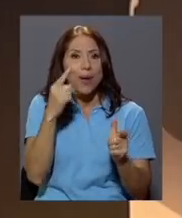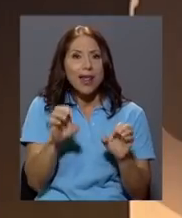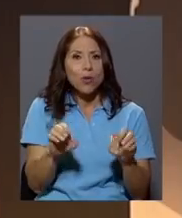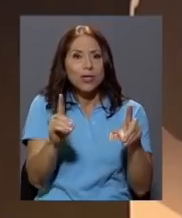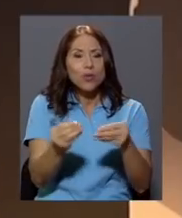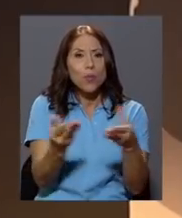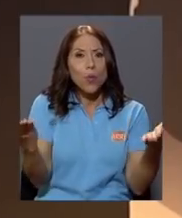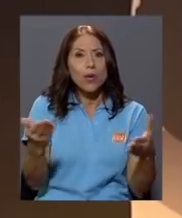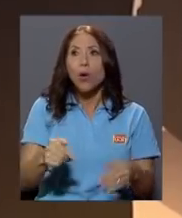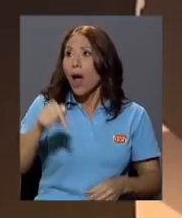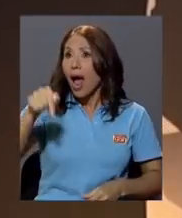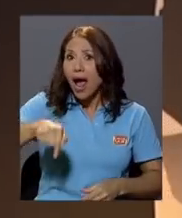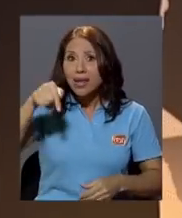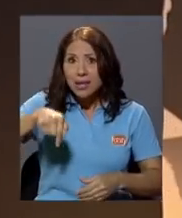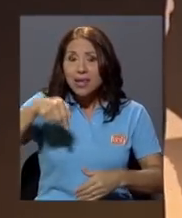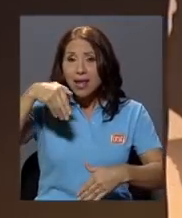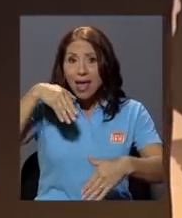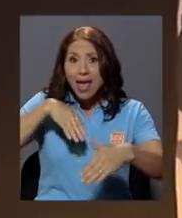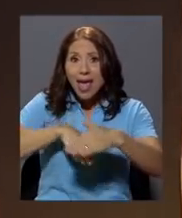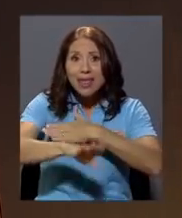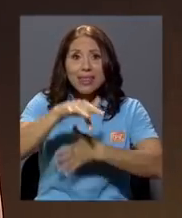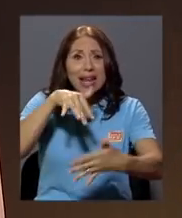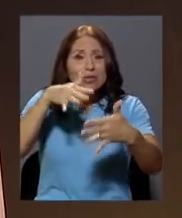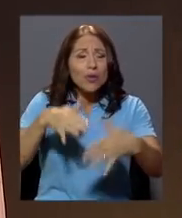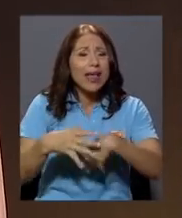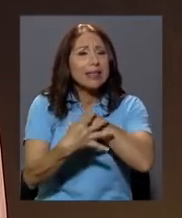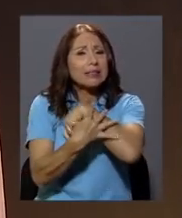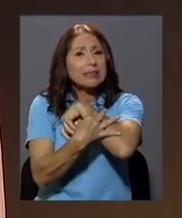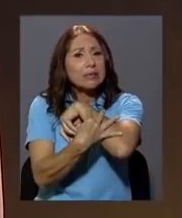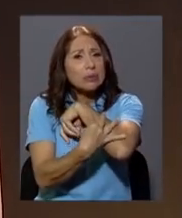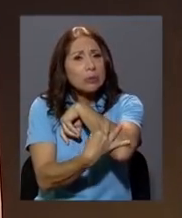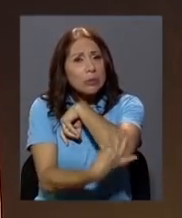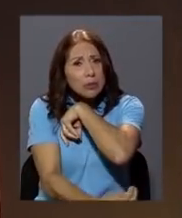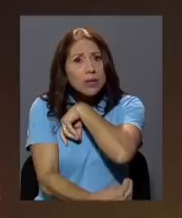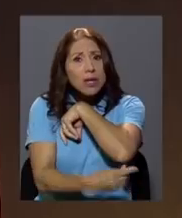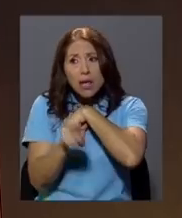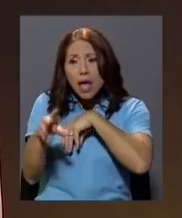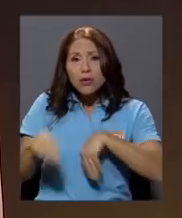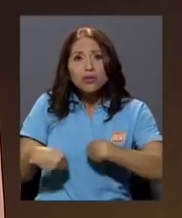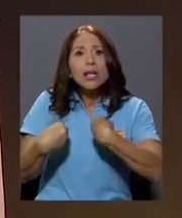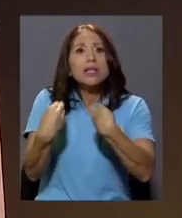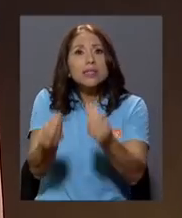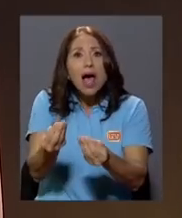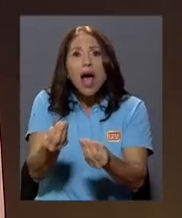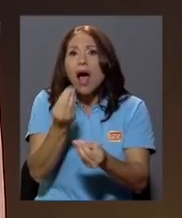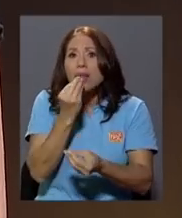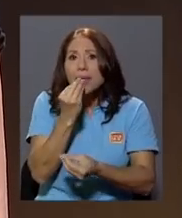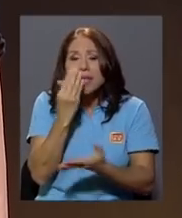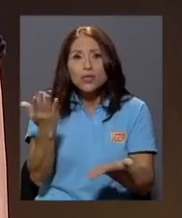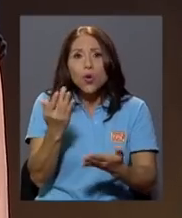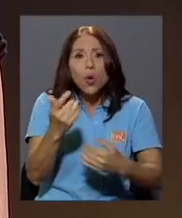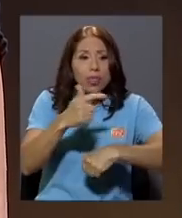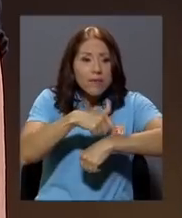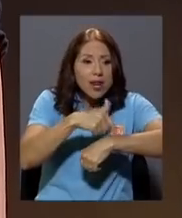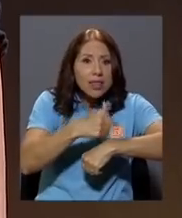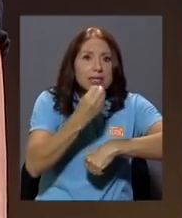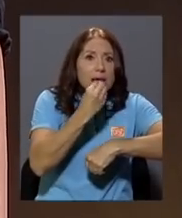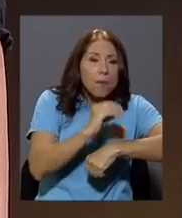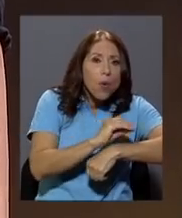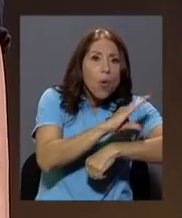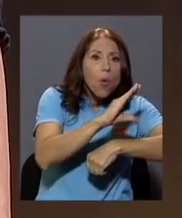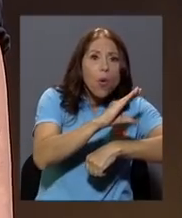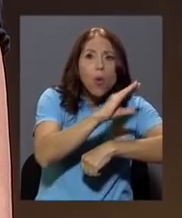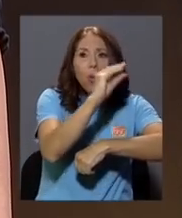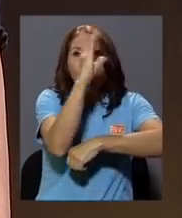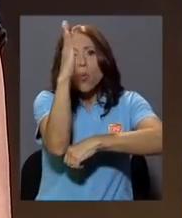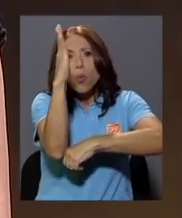pública? Aquí entran estudiantes en extrema pobreza y se les alimenta en sus diferentes tiempos y adicional para